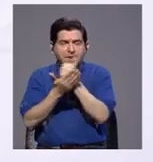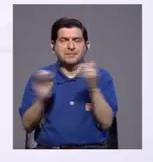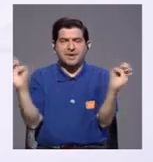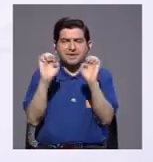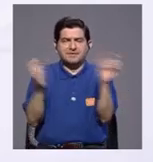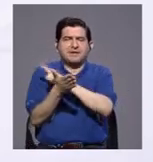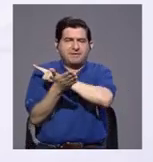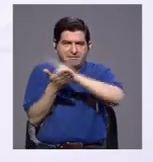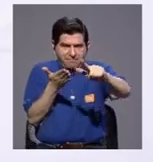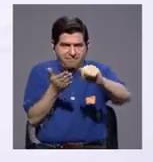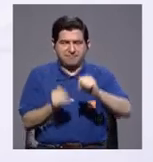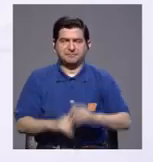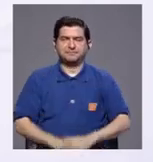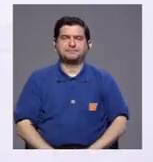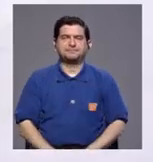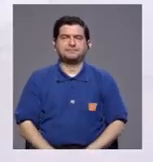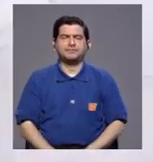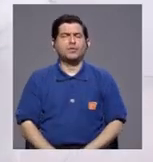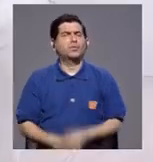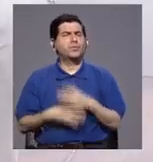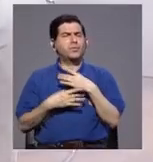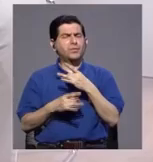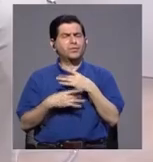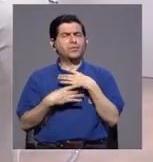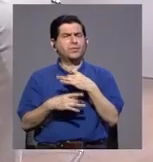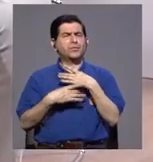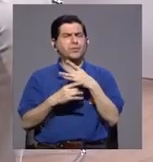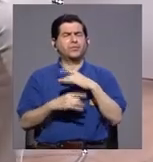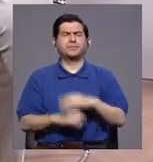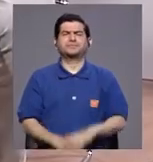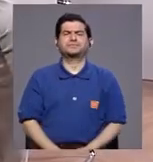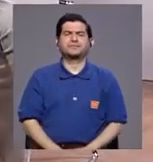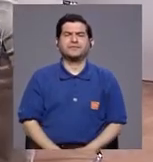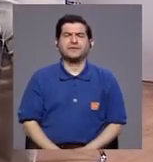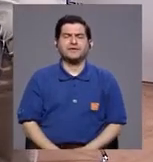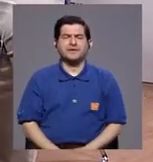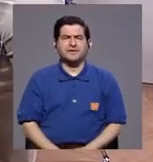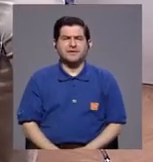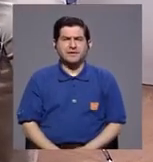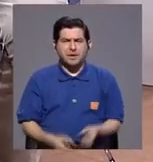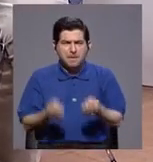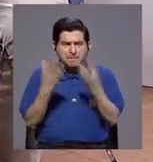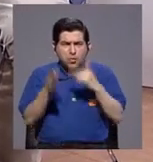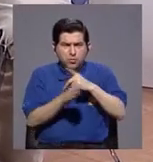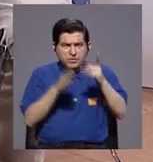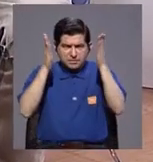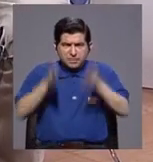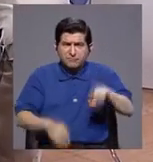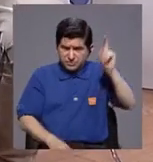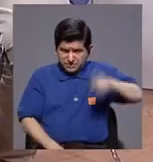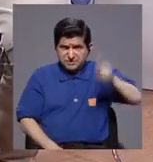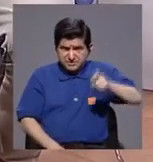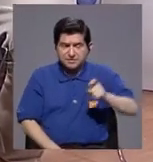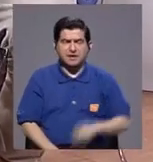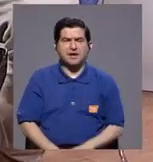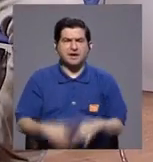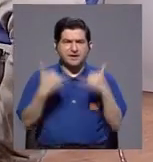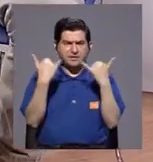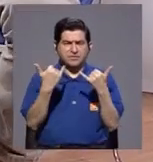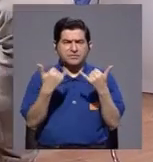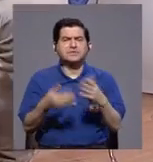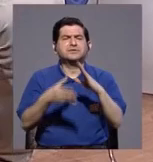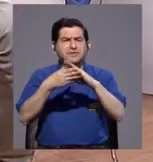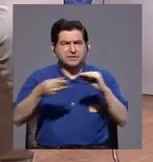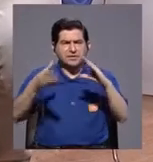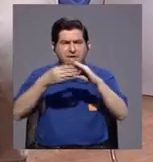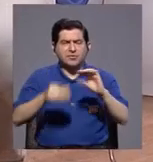energías limpias interesante por definición debe ser multidisciplinaria y ya lo habíamos comentado